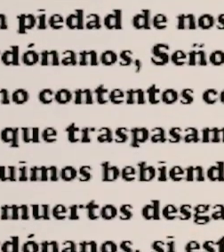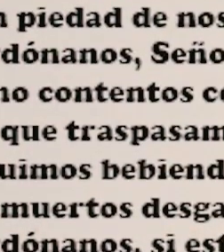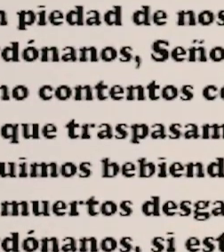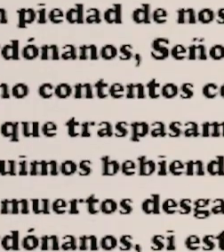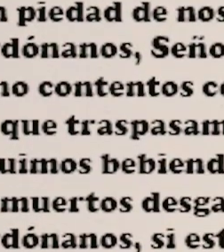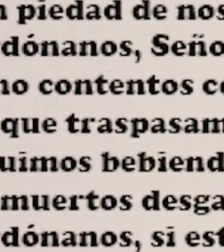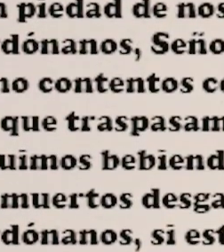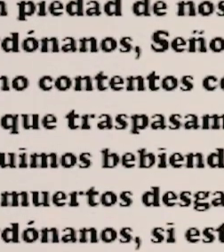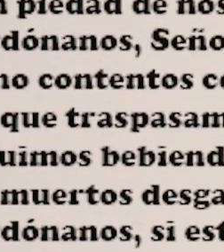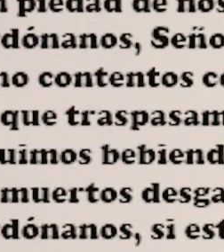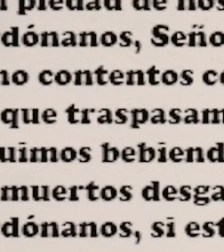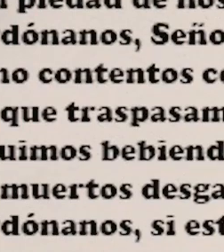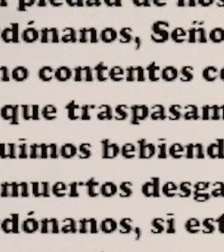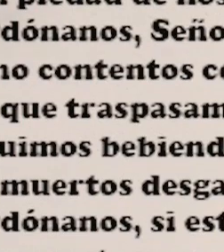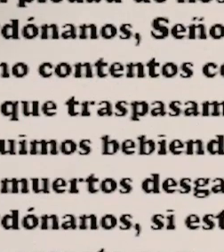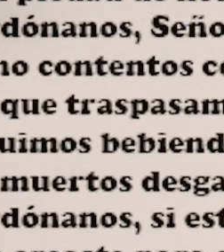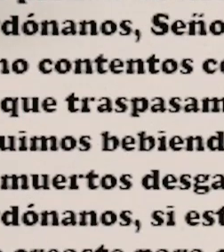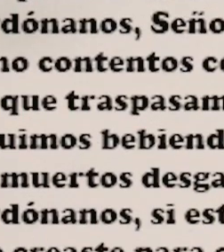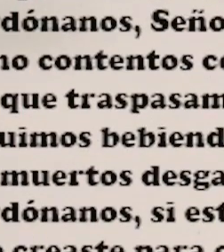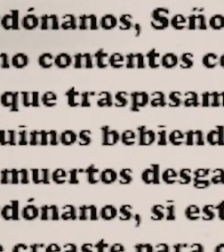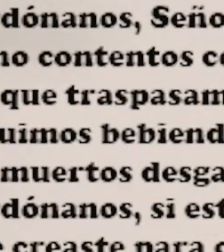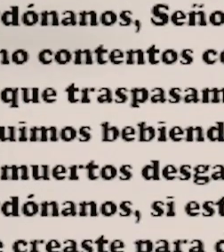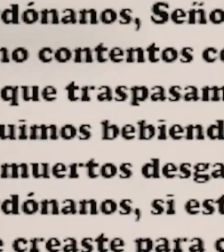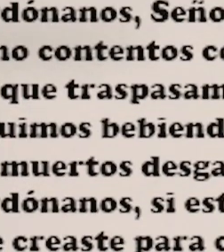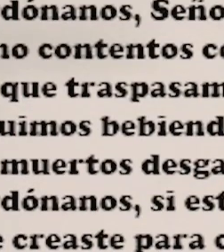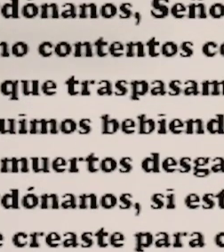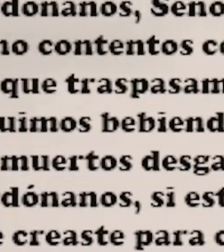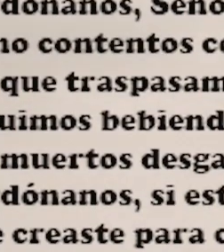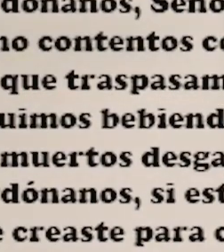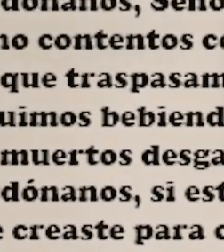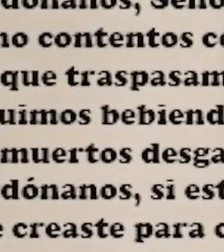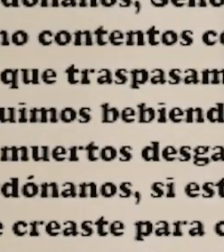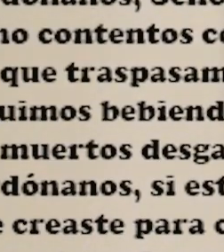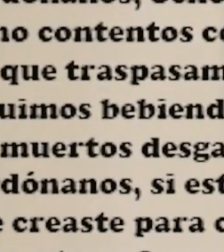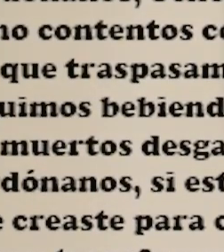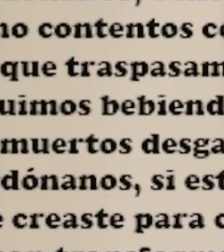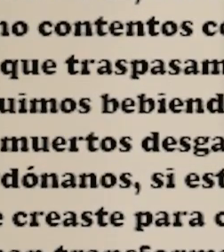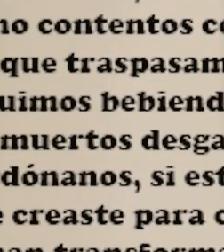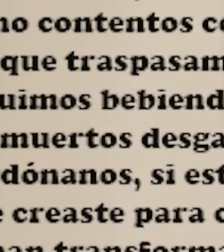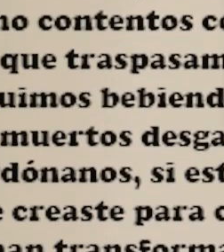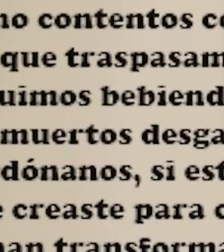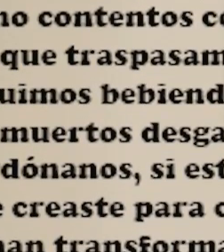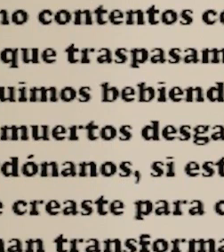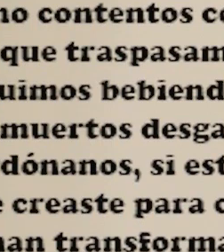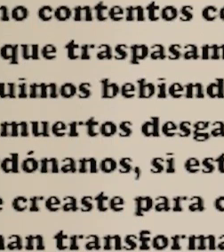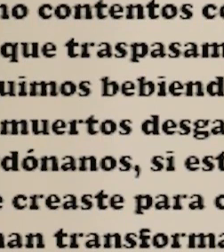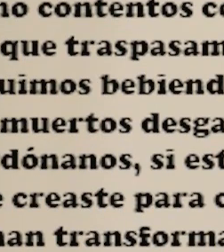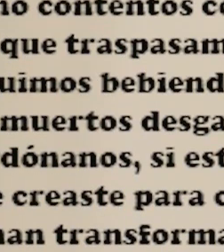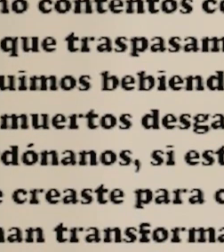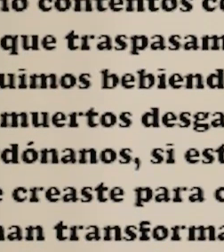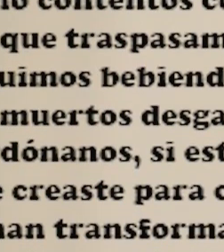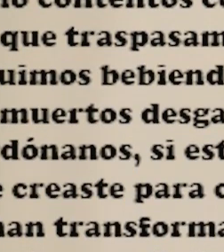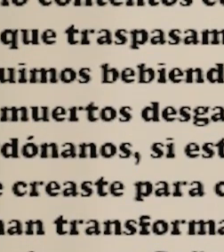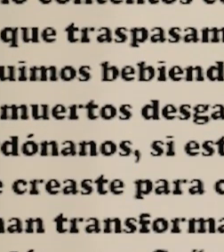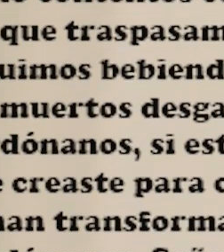Jesús, muerto en brazos de la mamá en un búnker de Kharkiv, ten piedad de nosotros.